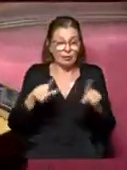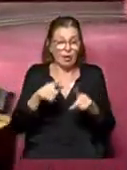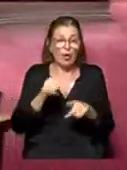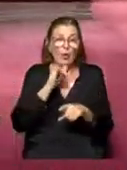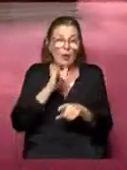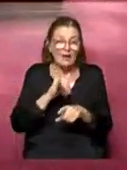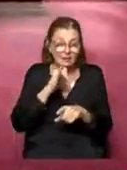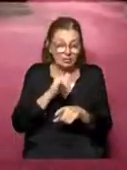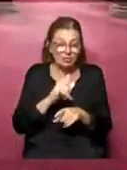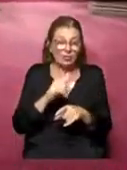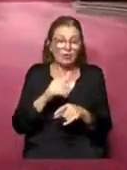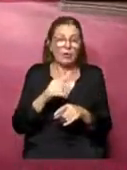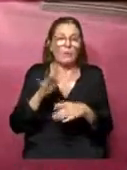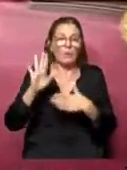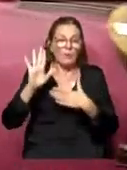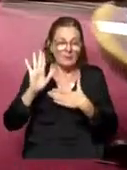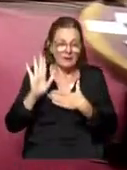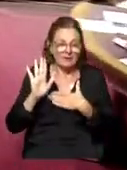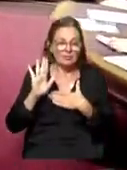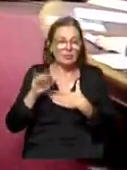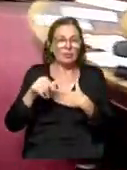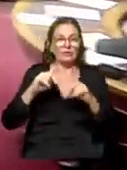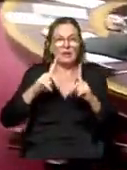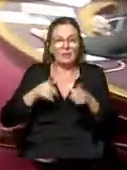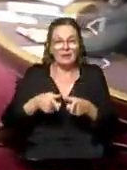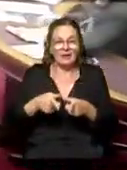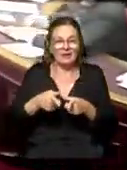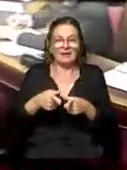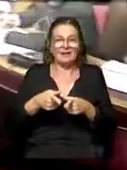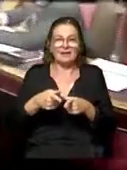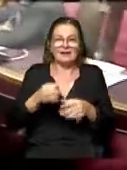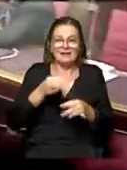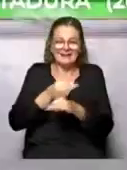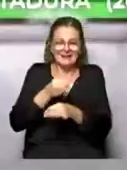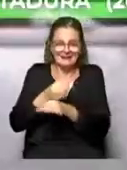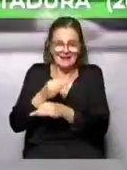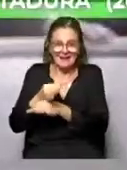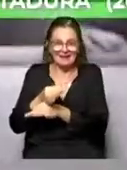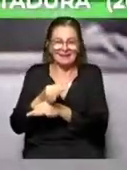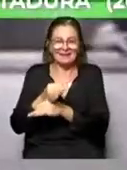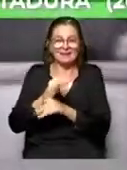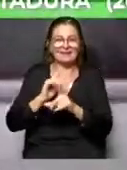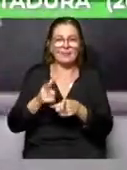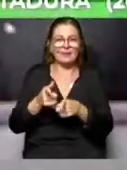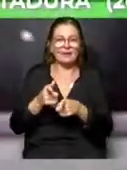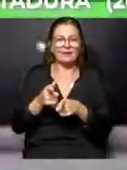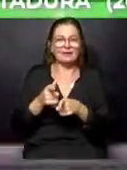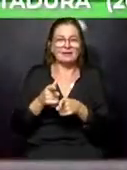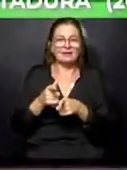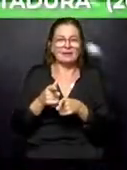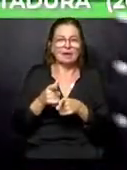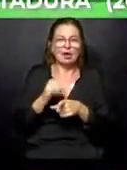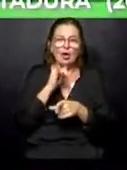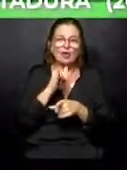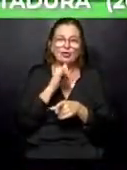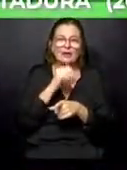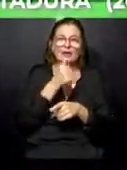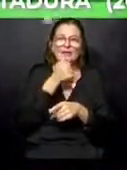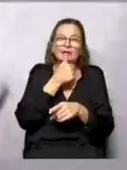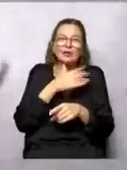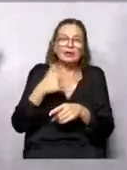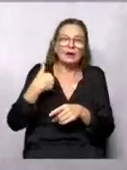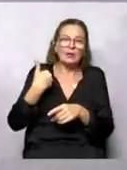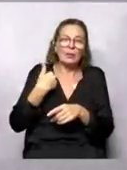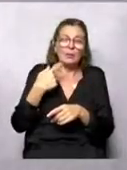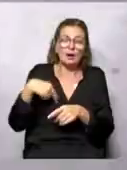testimonio, nuestro compromiso, nuestra enseñanza, el contar las historias a los jóvenes para